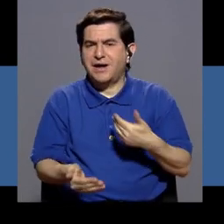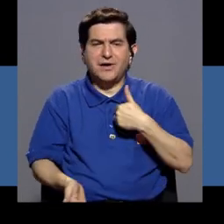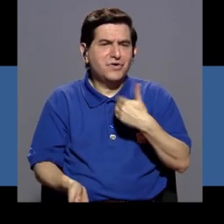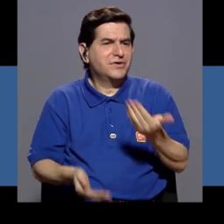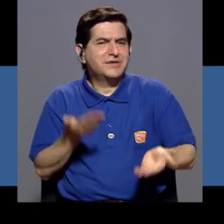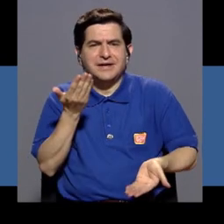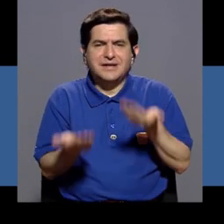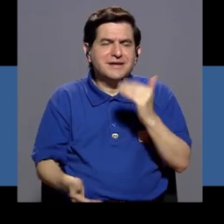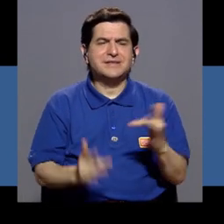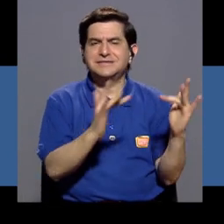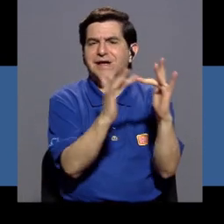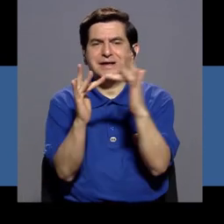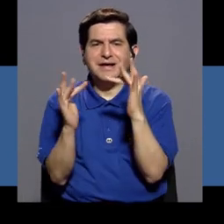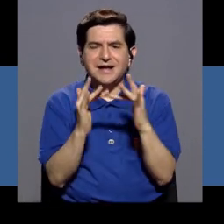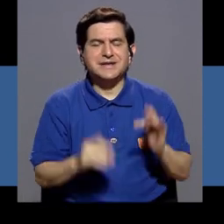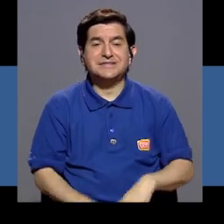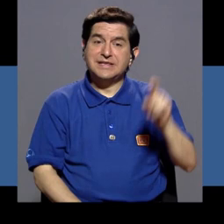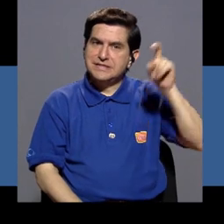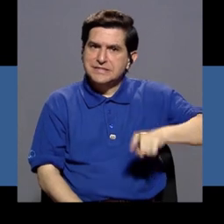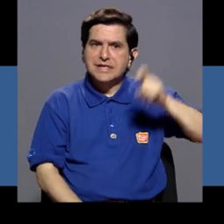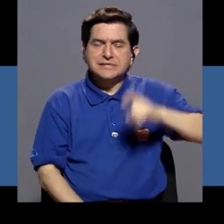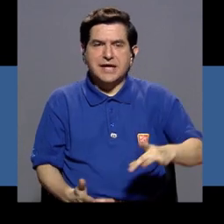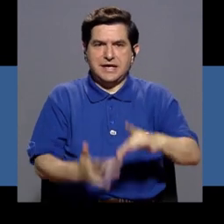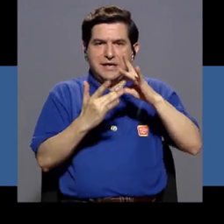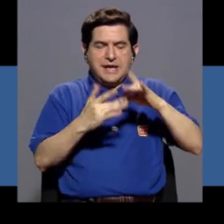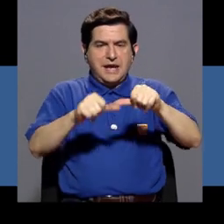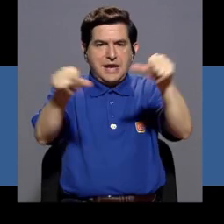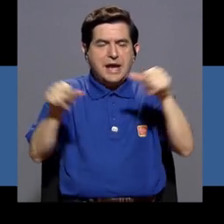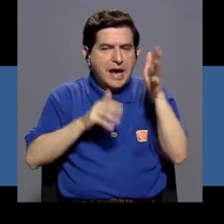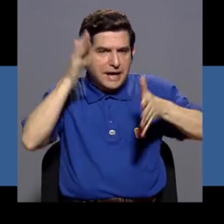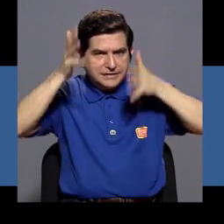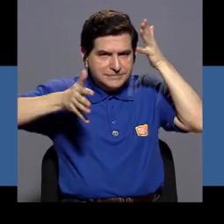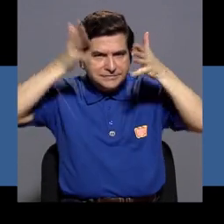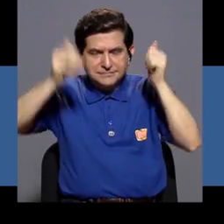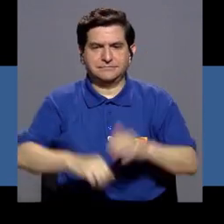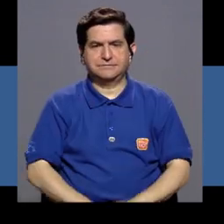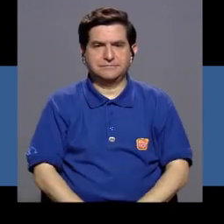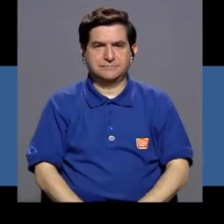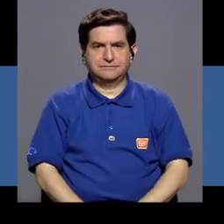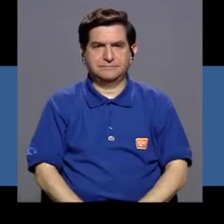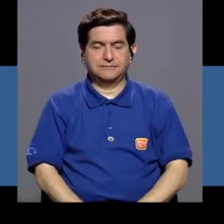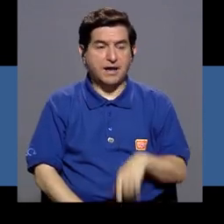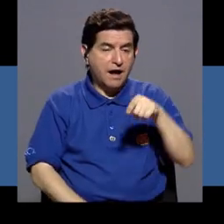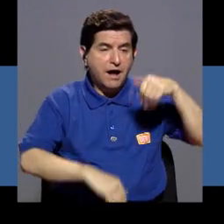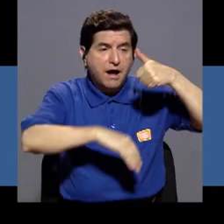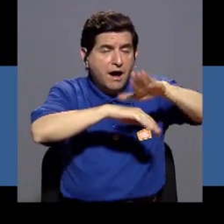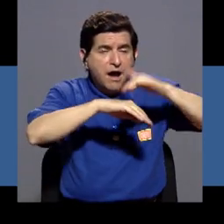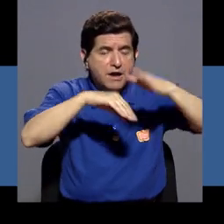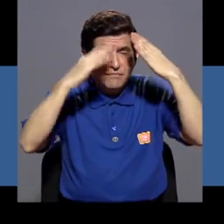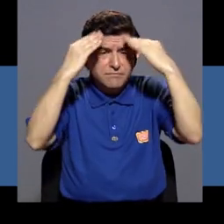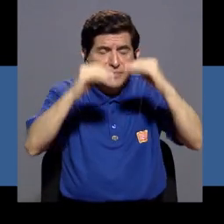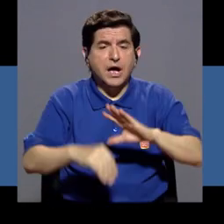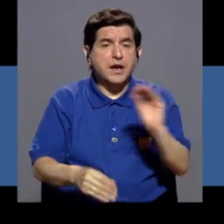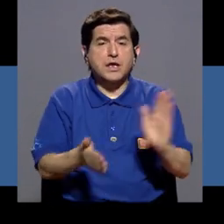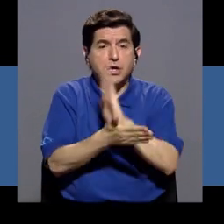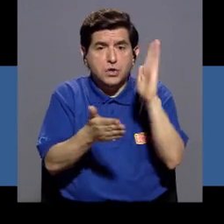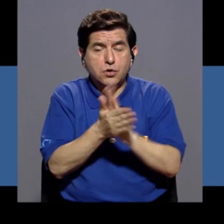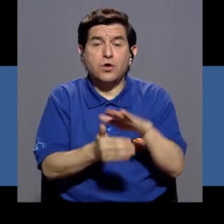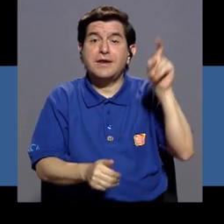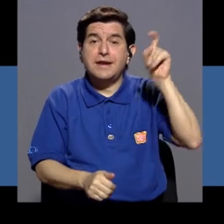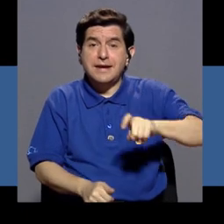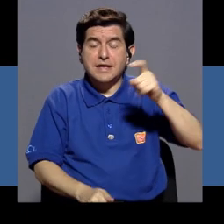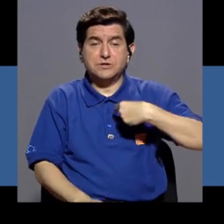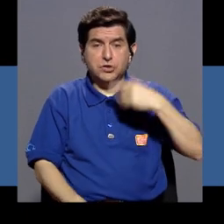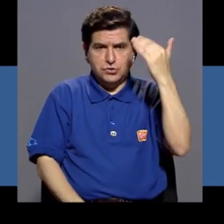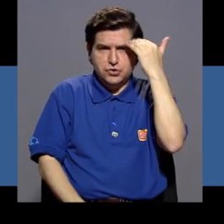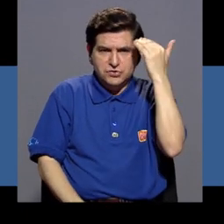buena o no íbamos a tener ese contacto y peloteo que se necesita, especialmente en las áreas creativas, ¿verdad? Donde uno manda información y manda documentos